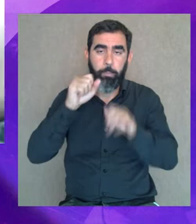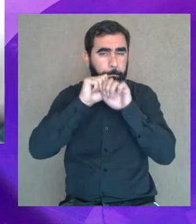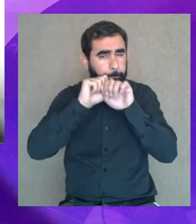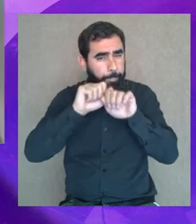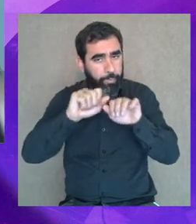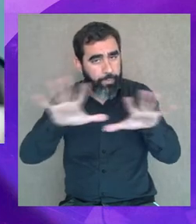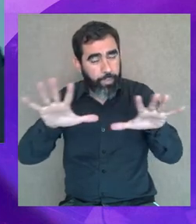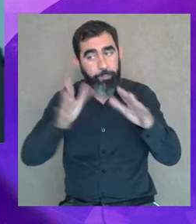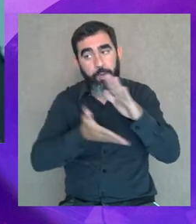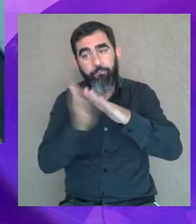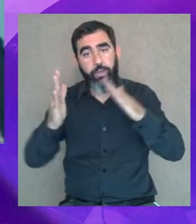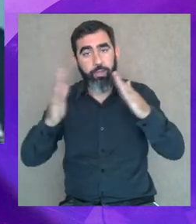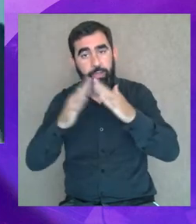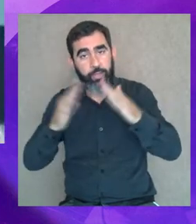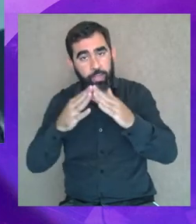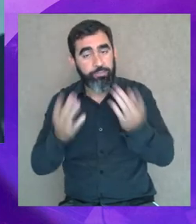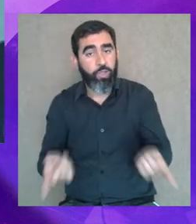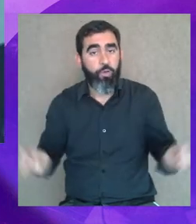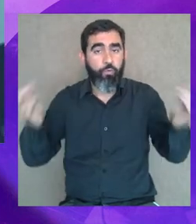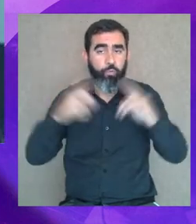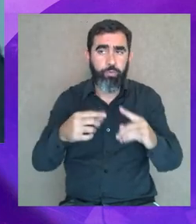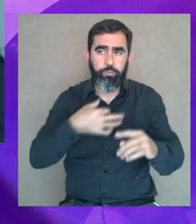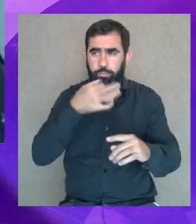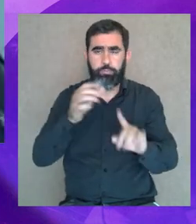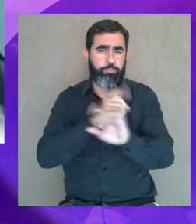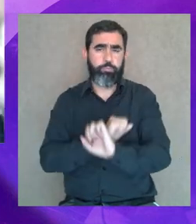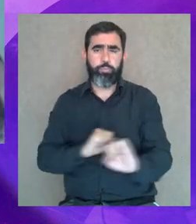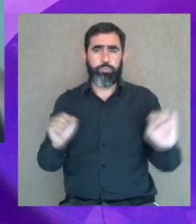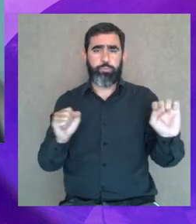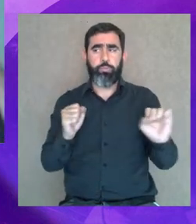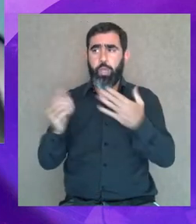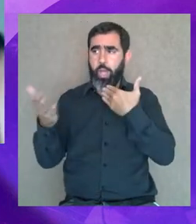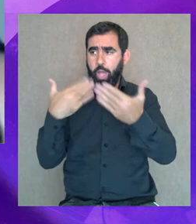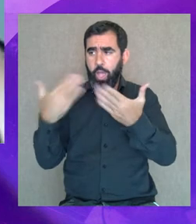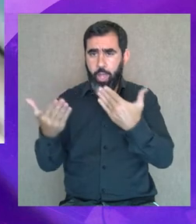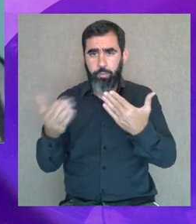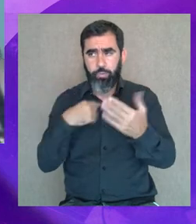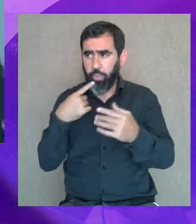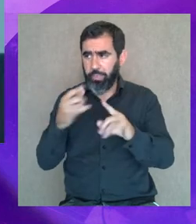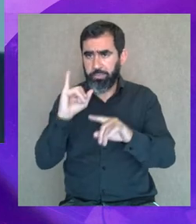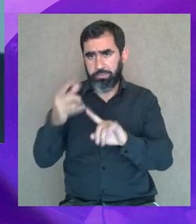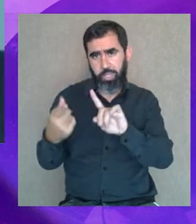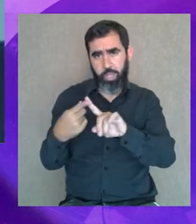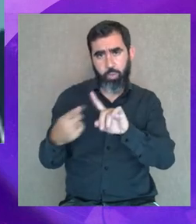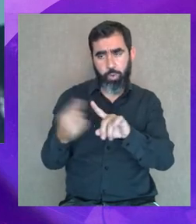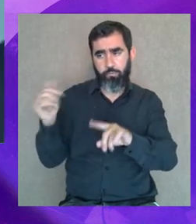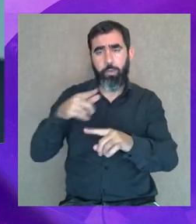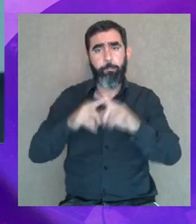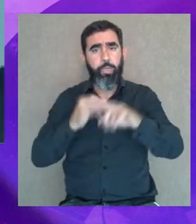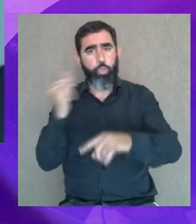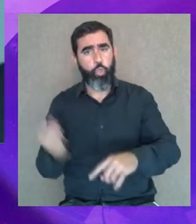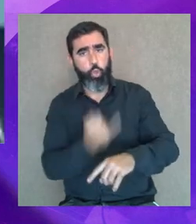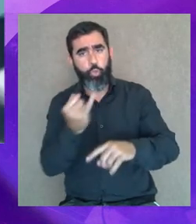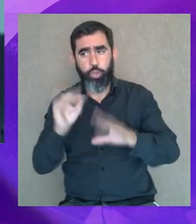color y volver y nos juntamos y simón oro pues el maní joven habló con germán y germán arregló y vinieron al